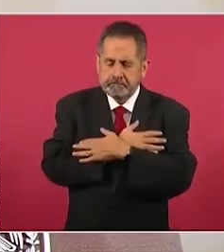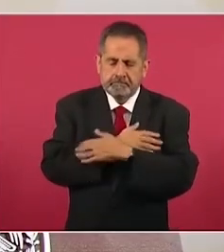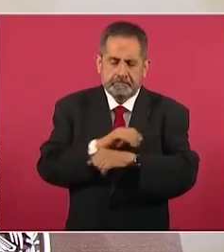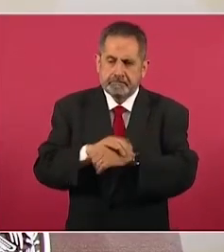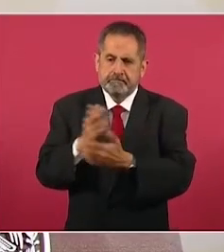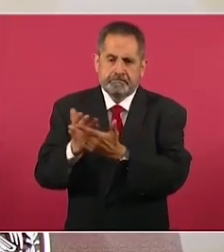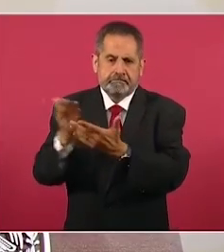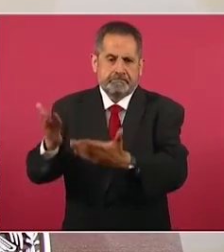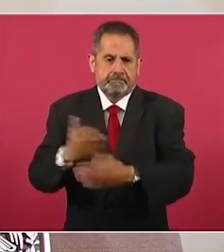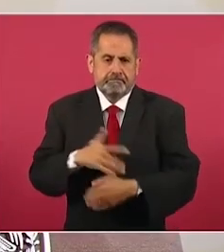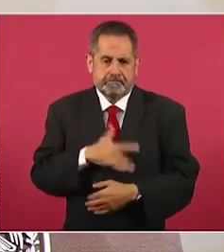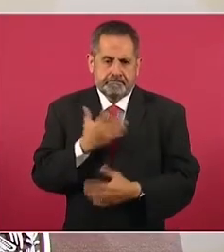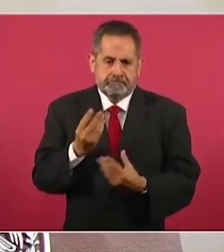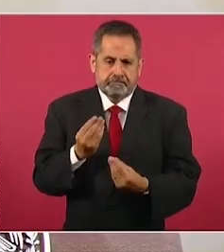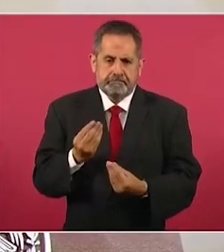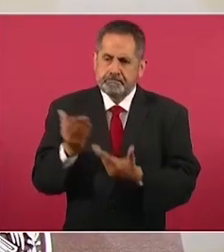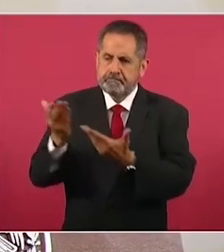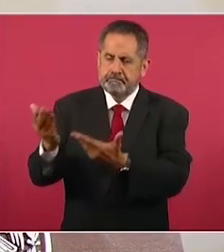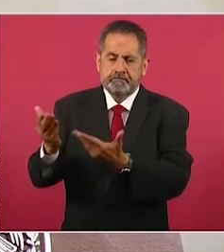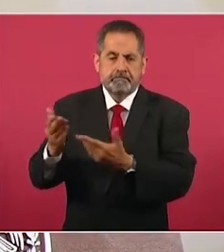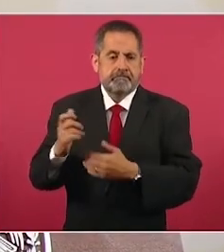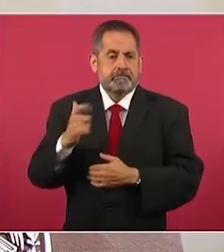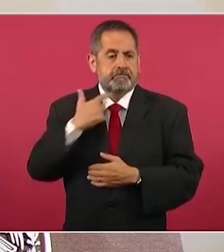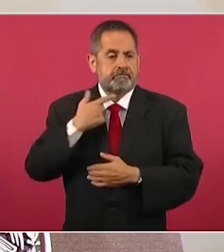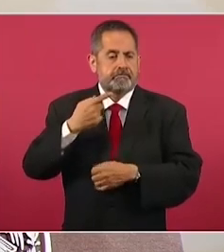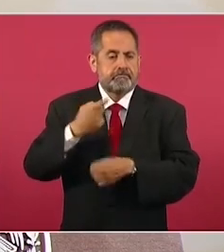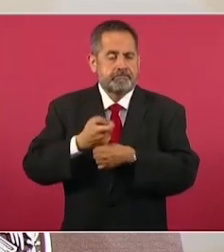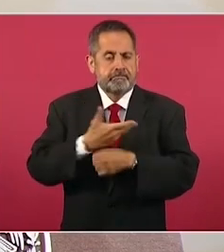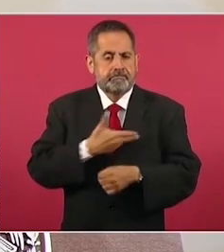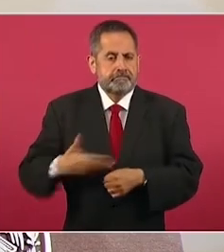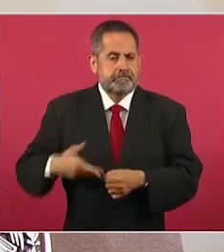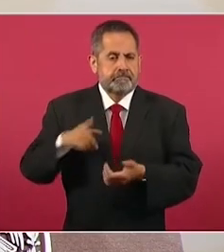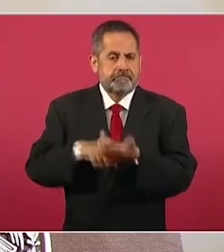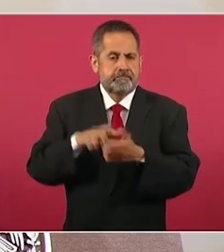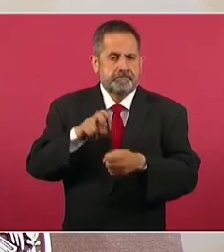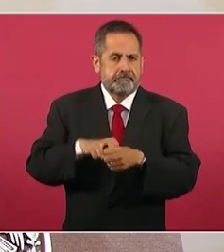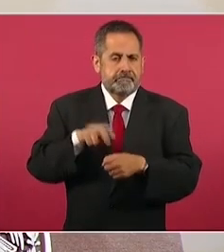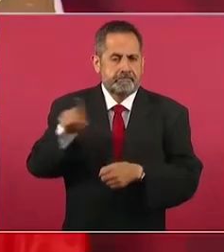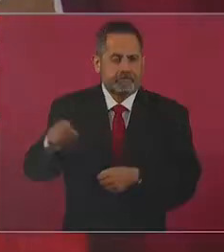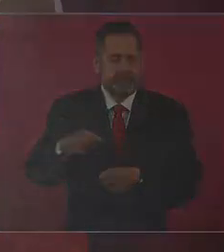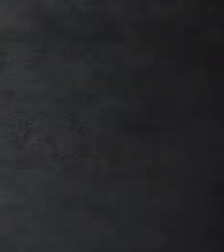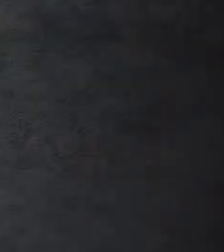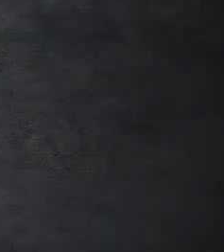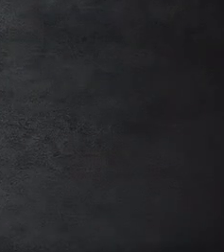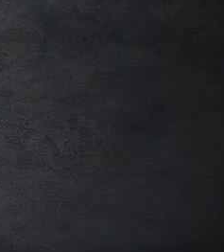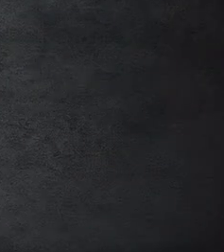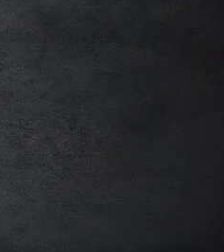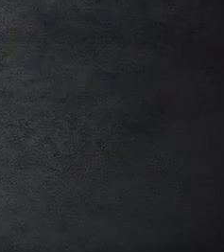del ex primer ministro Abe.